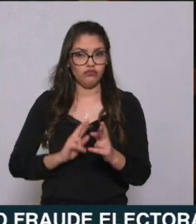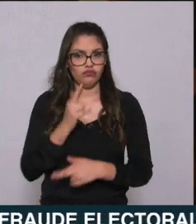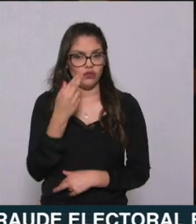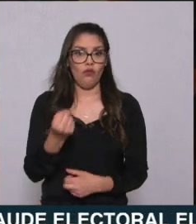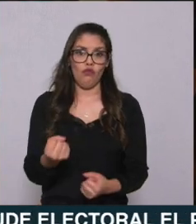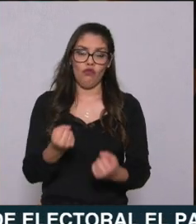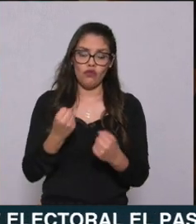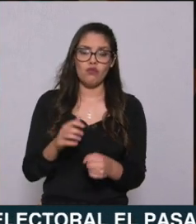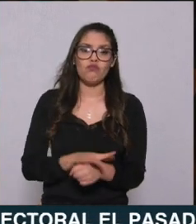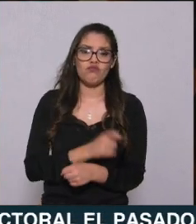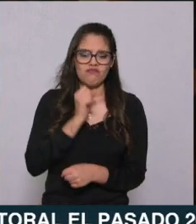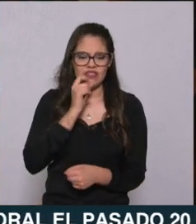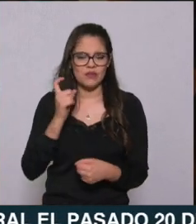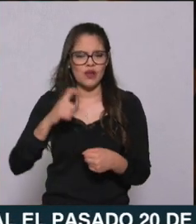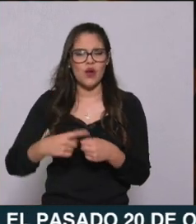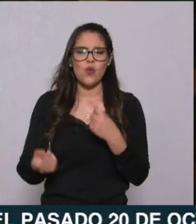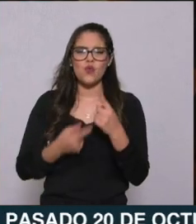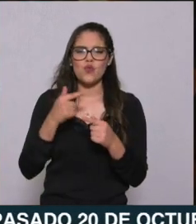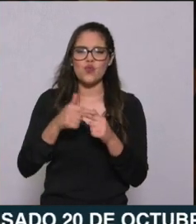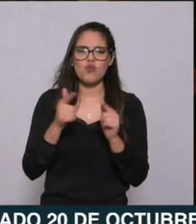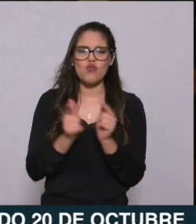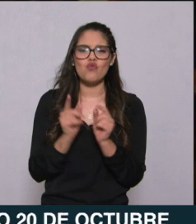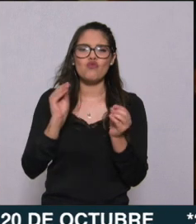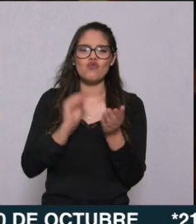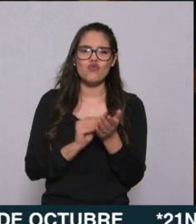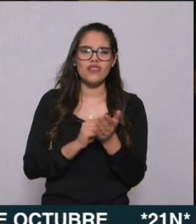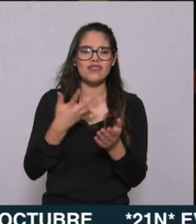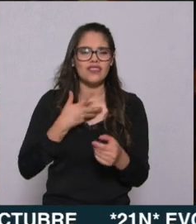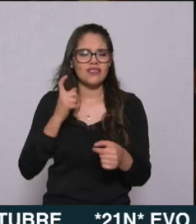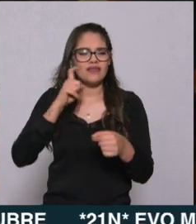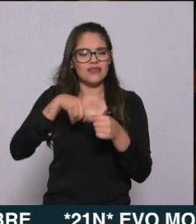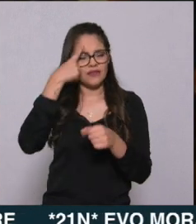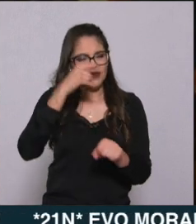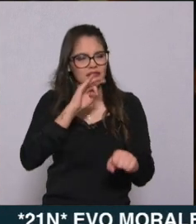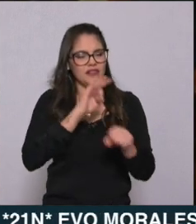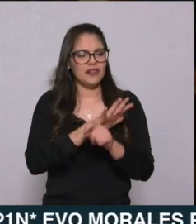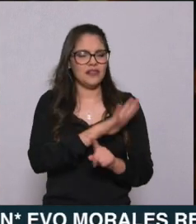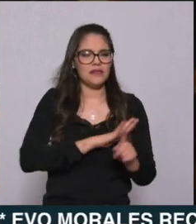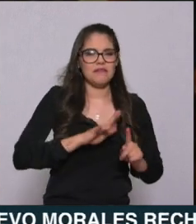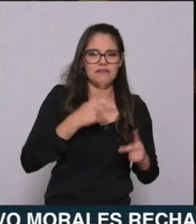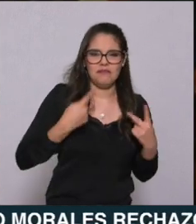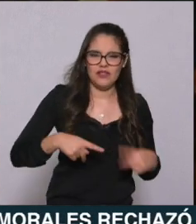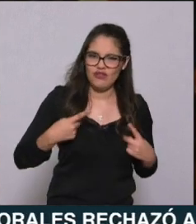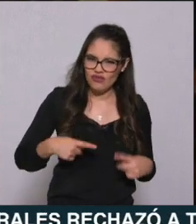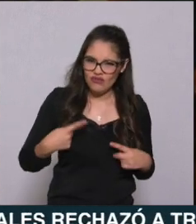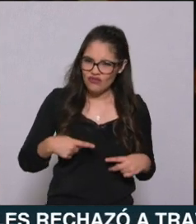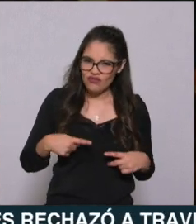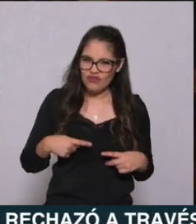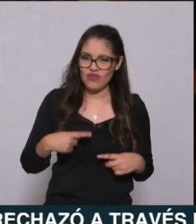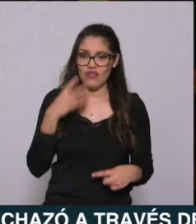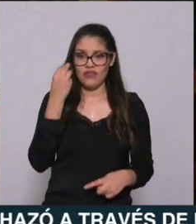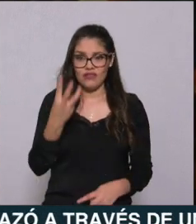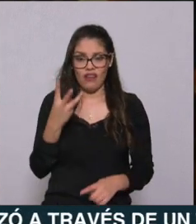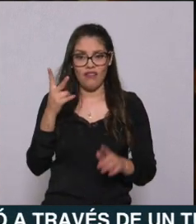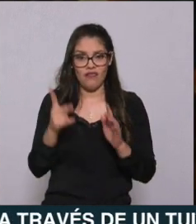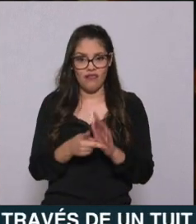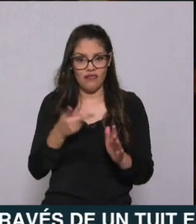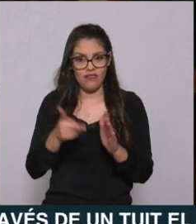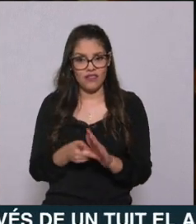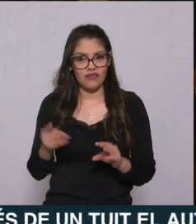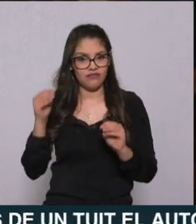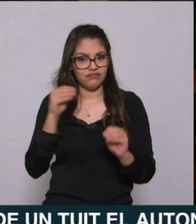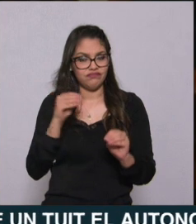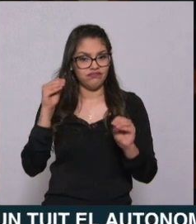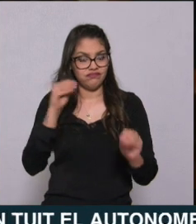por parte de aquellos que forman parte del movimiento al socialismo, que llevó a final de cuentas 3 veces a la presidencia a Evo Morales.